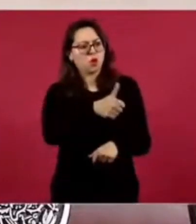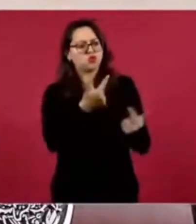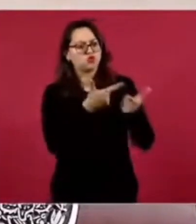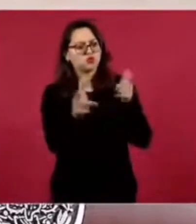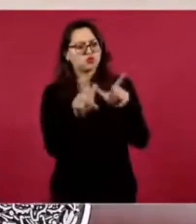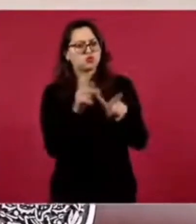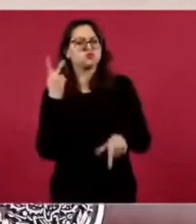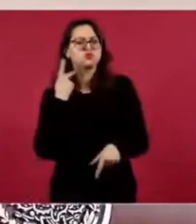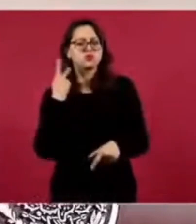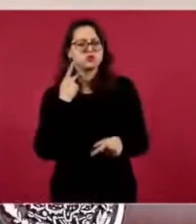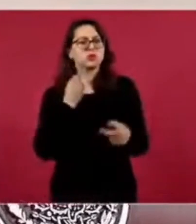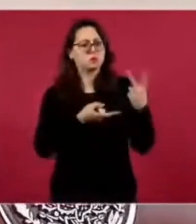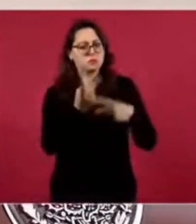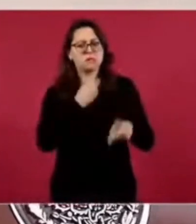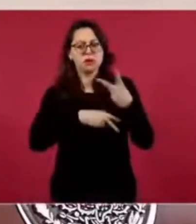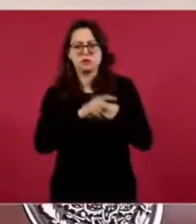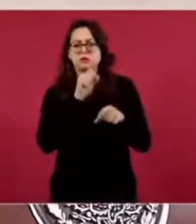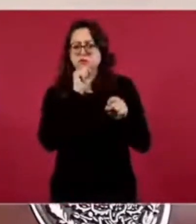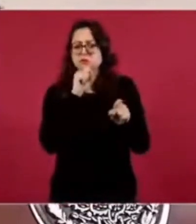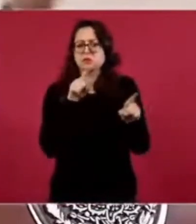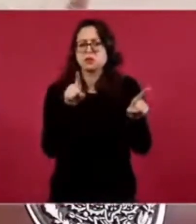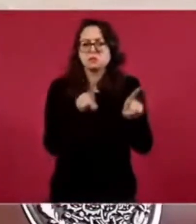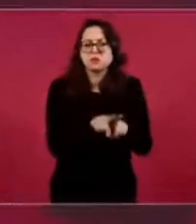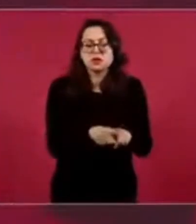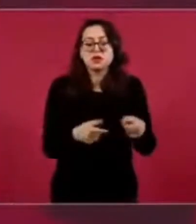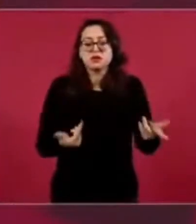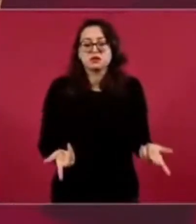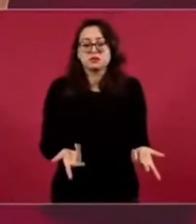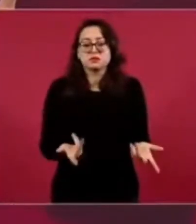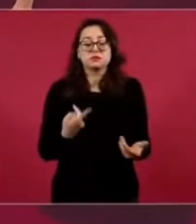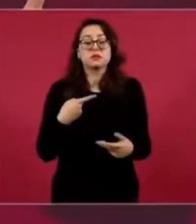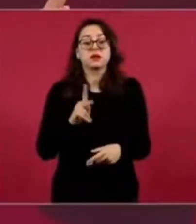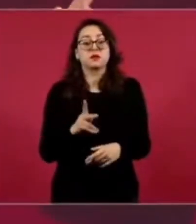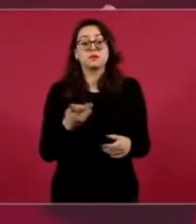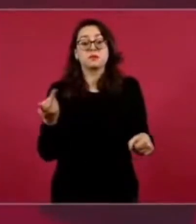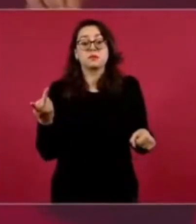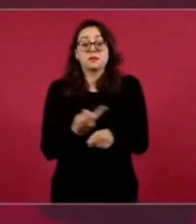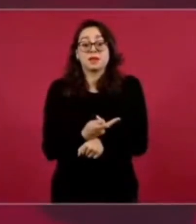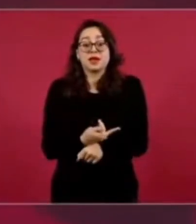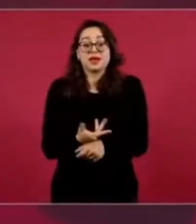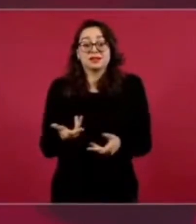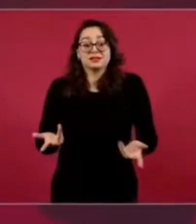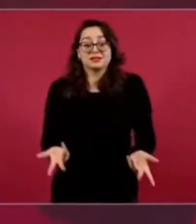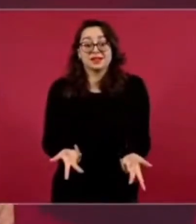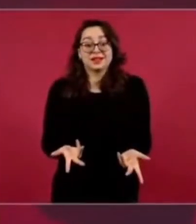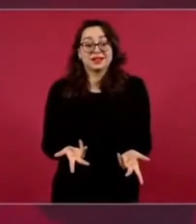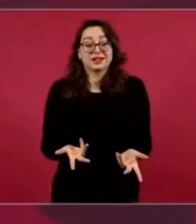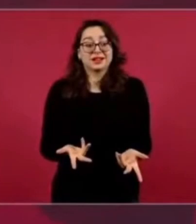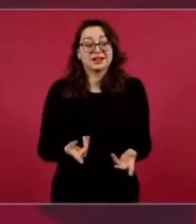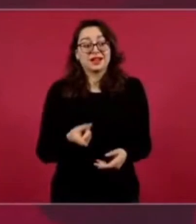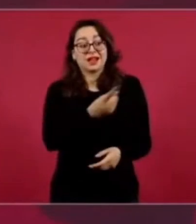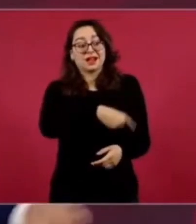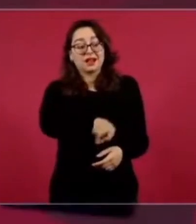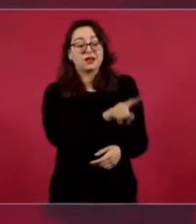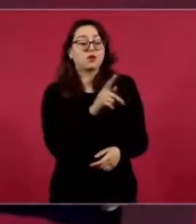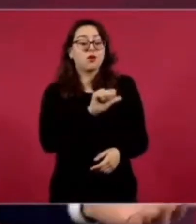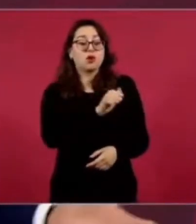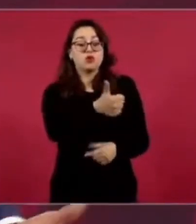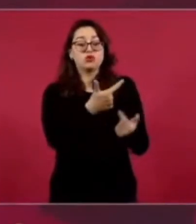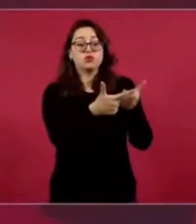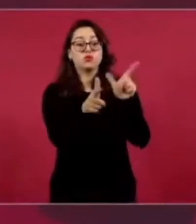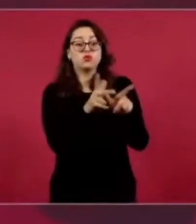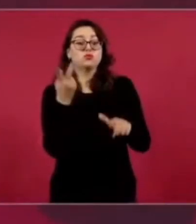¿Sí? O sea, me atacan a mí y atacan a ella.